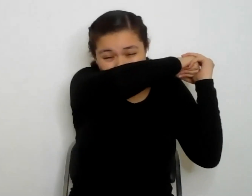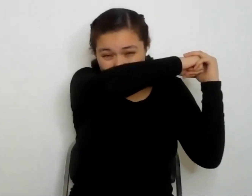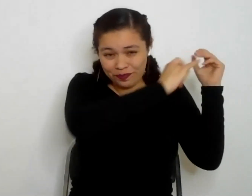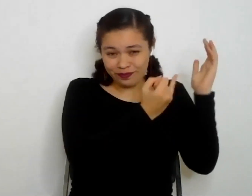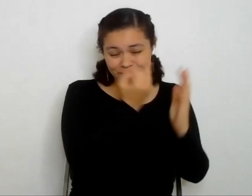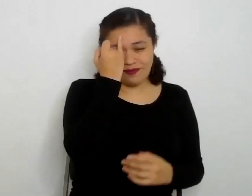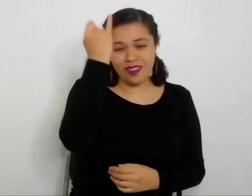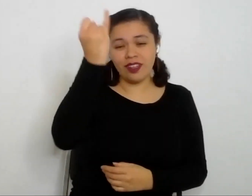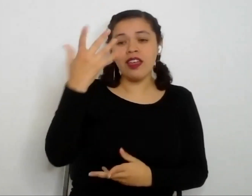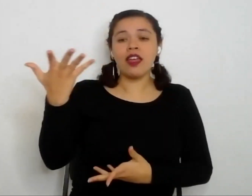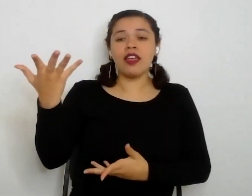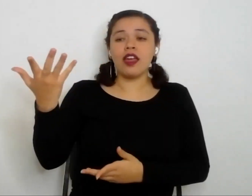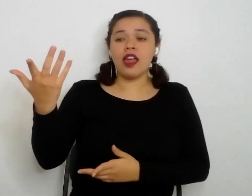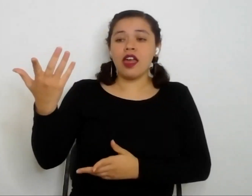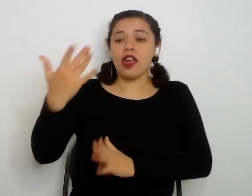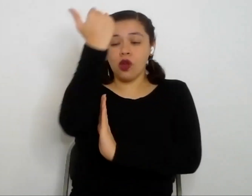ya mucho y tiene que subir,